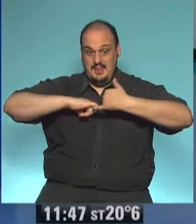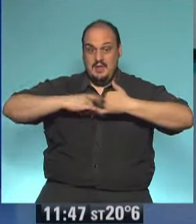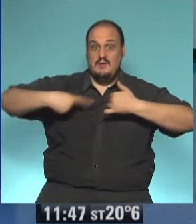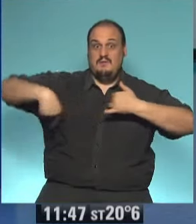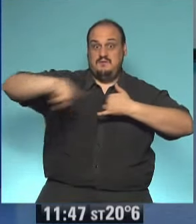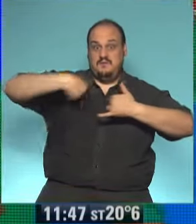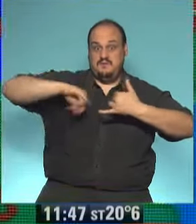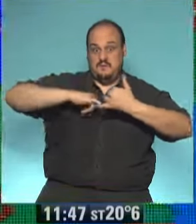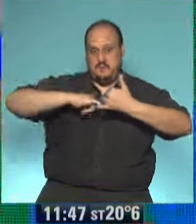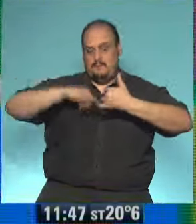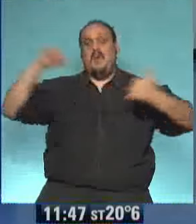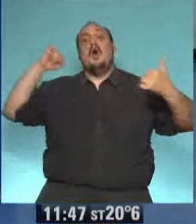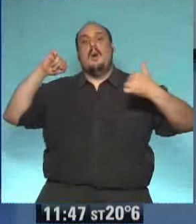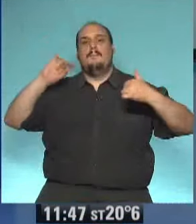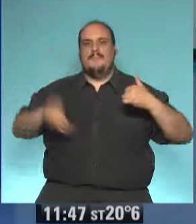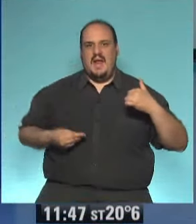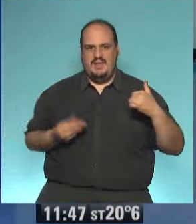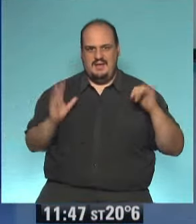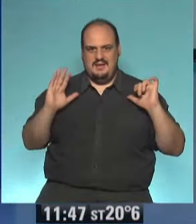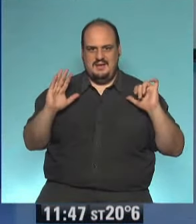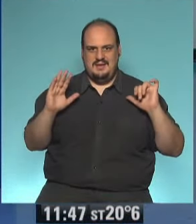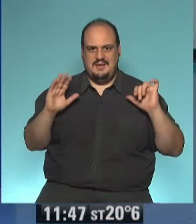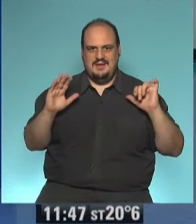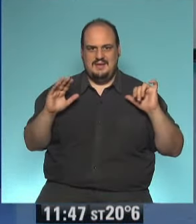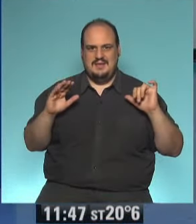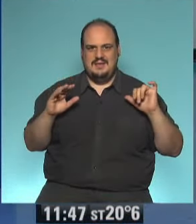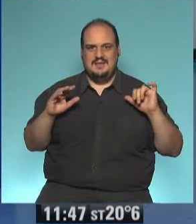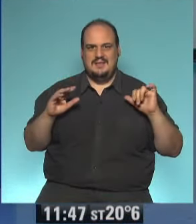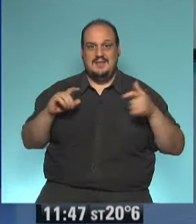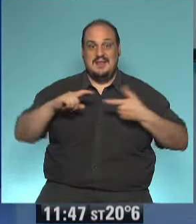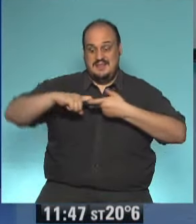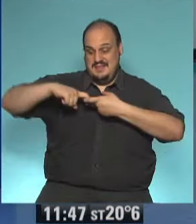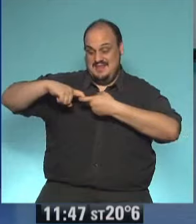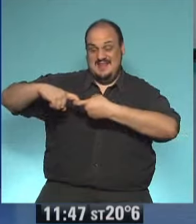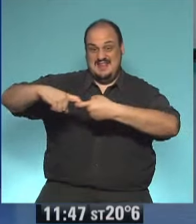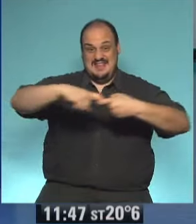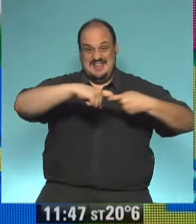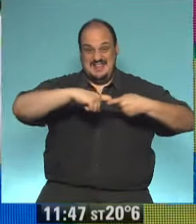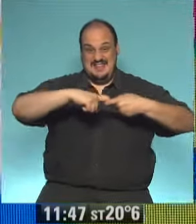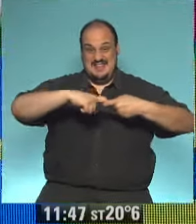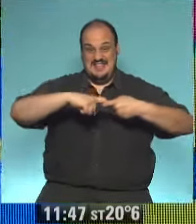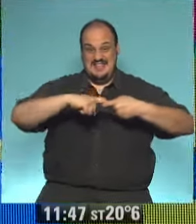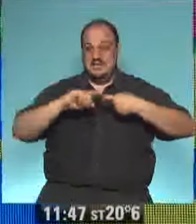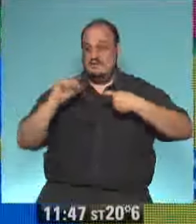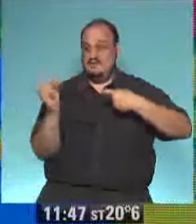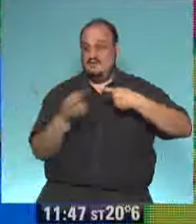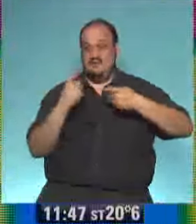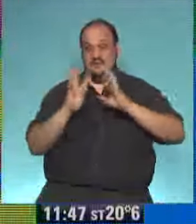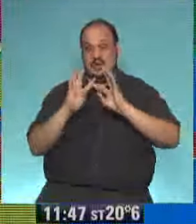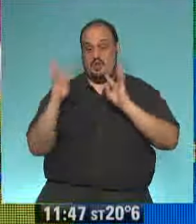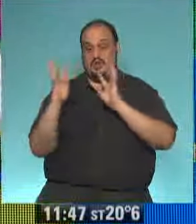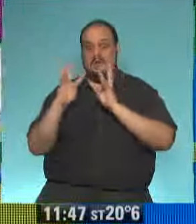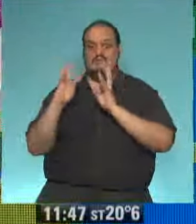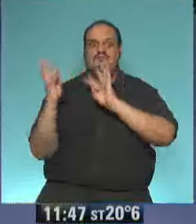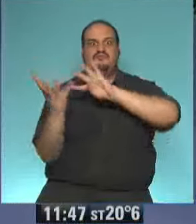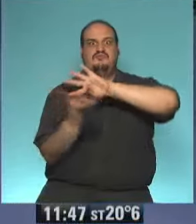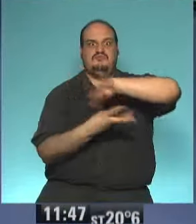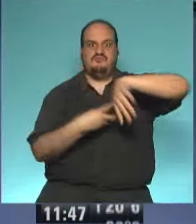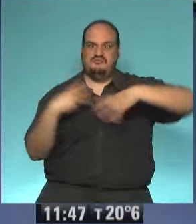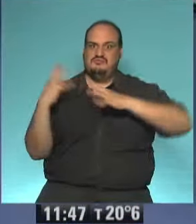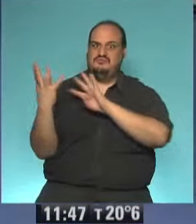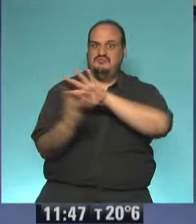caía. Ah, como que tenías que agarrarte, no lo podemos hacer. Entonces, girando rápido, y girando, claro, en ronda, y si vos te caías, perdías, y entonces la ronda se achicaba, qué